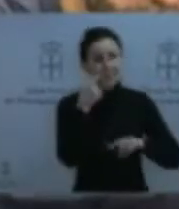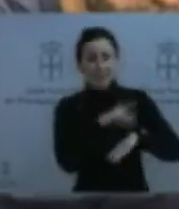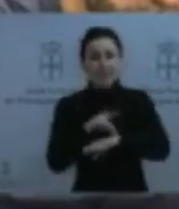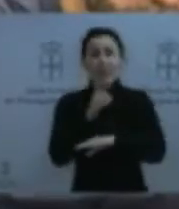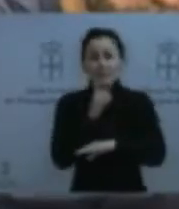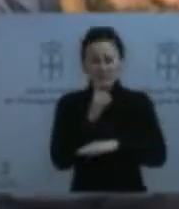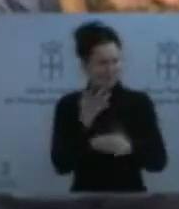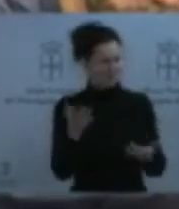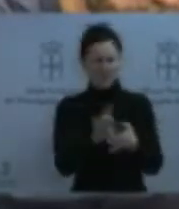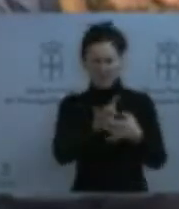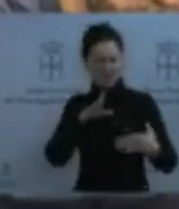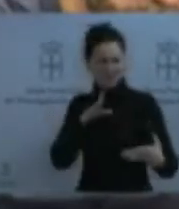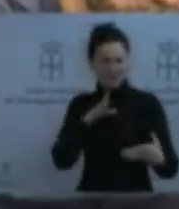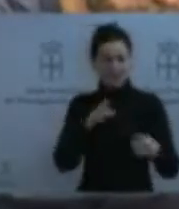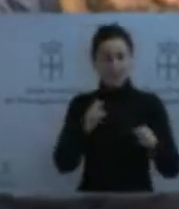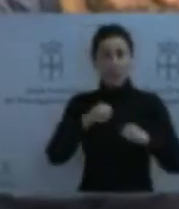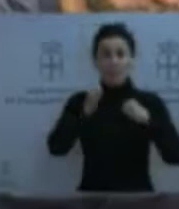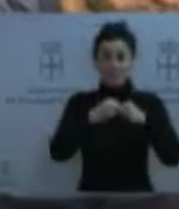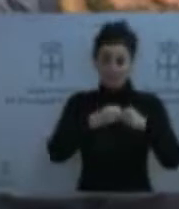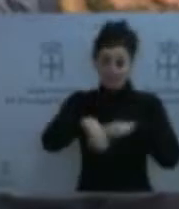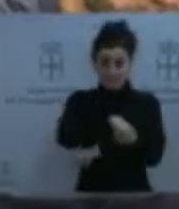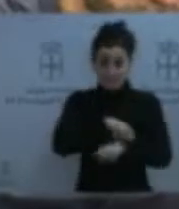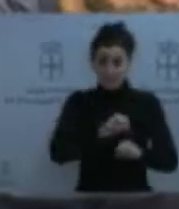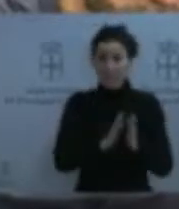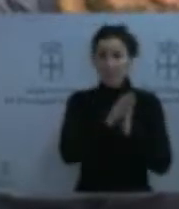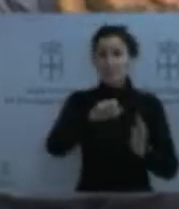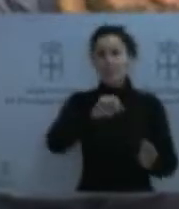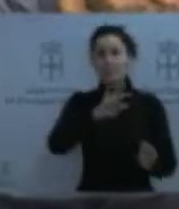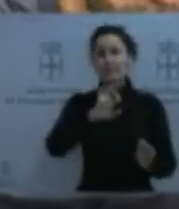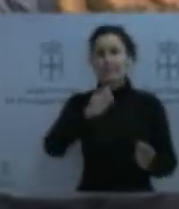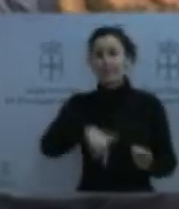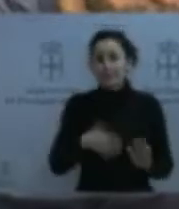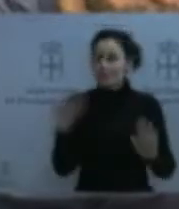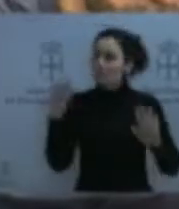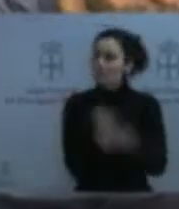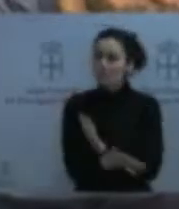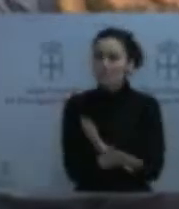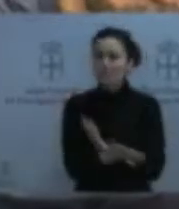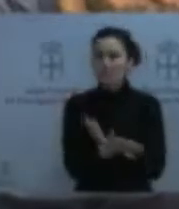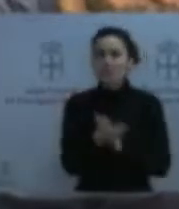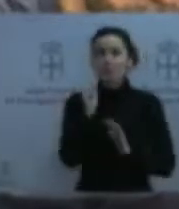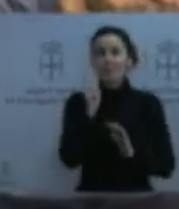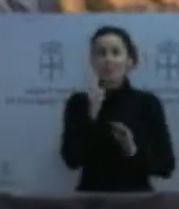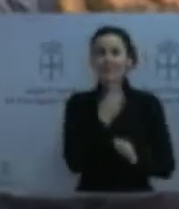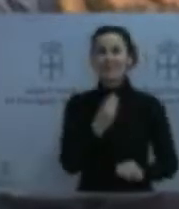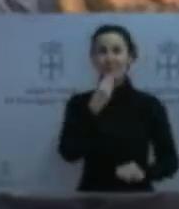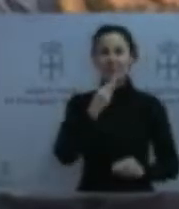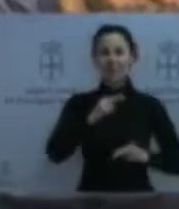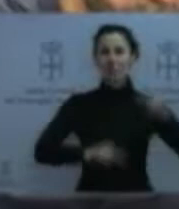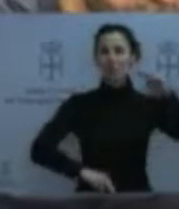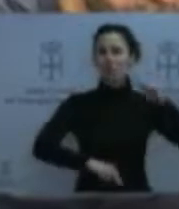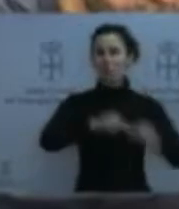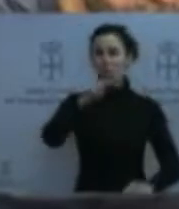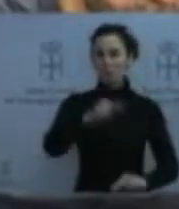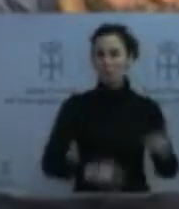San Martín que sea estrictamente arquitectónico. Evidentemente, la perspectiva edilicia tiene que